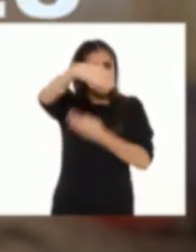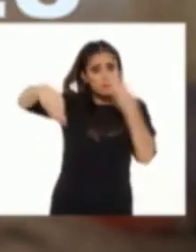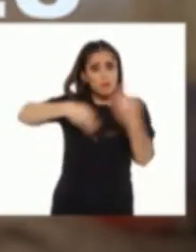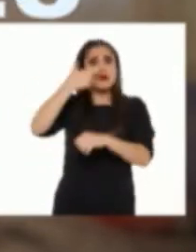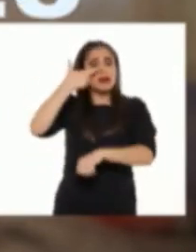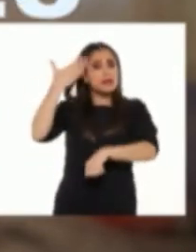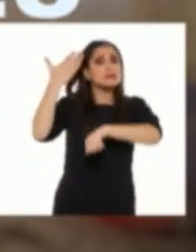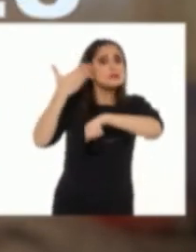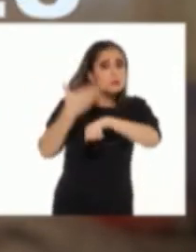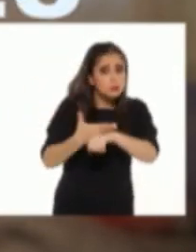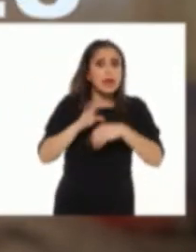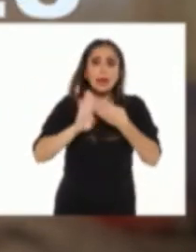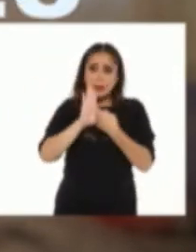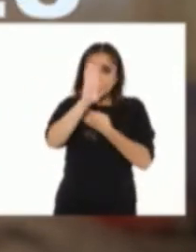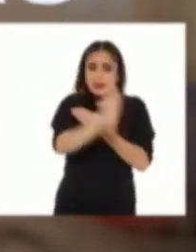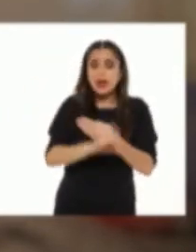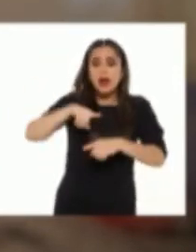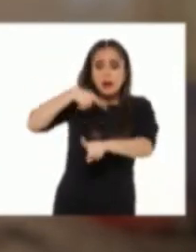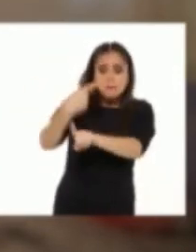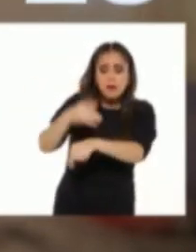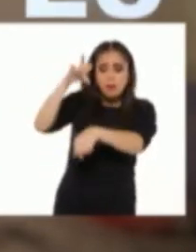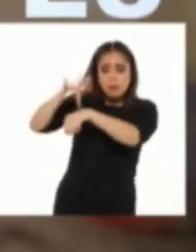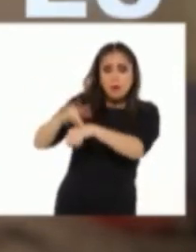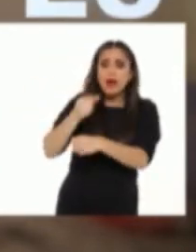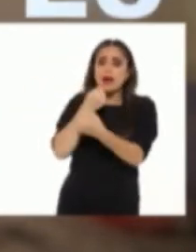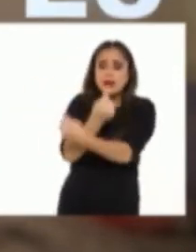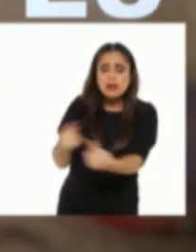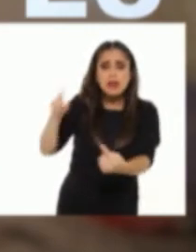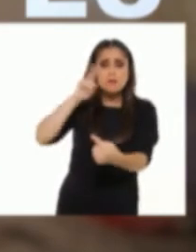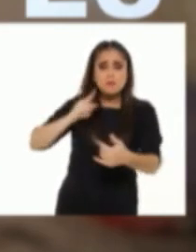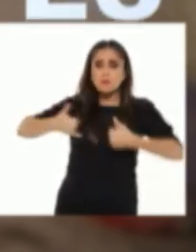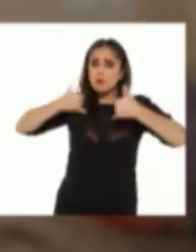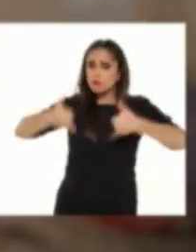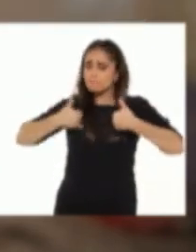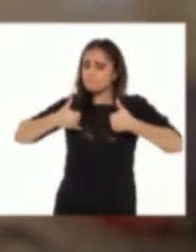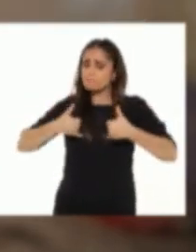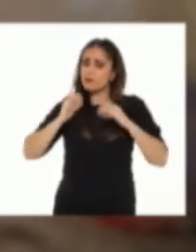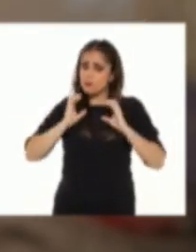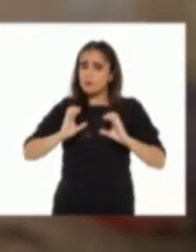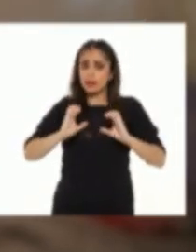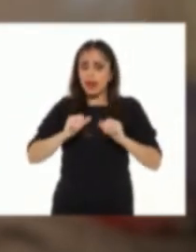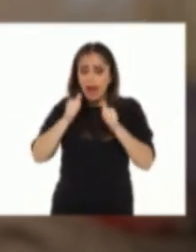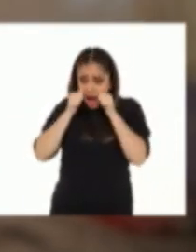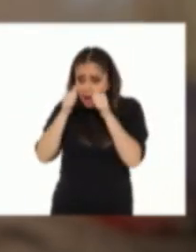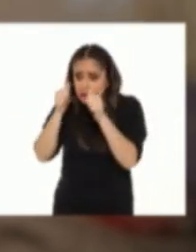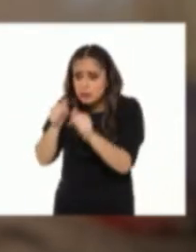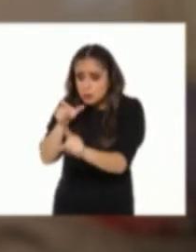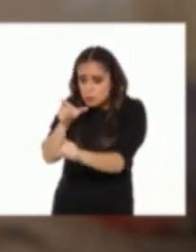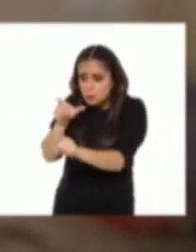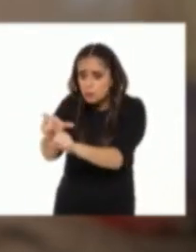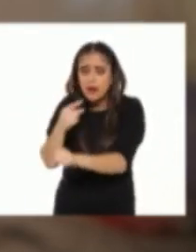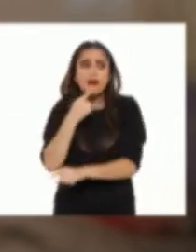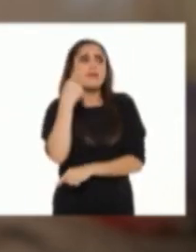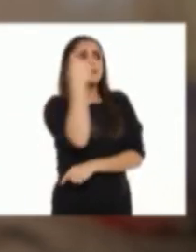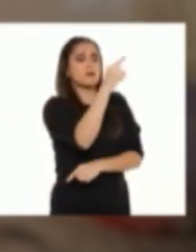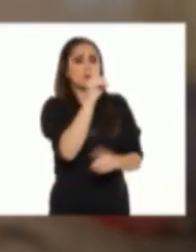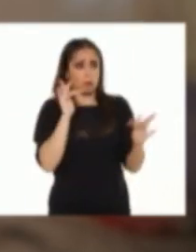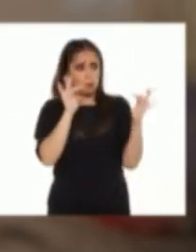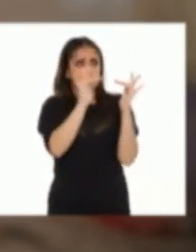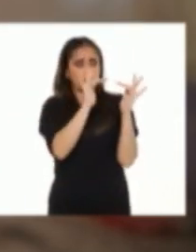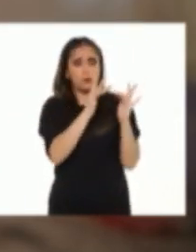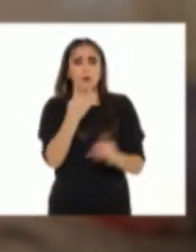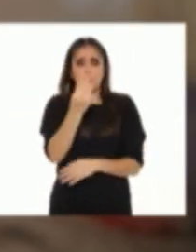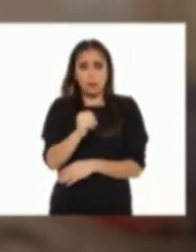todos somos responsables de evitar la violencia sexual hacia niñas y adolescentes. Escucha, protege y denuncia.